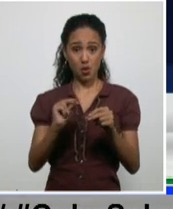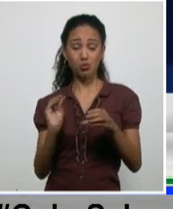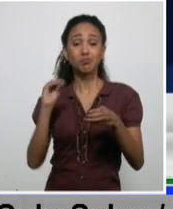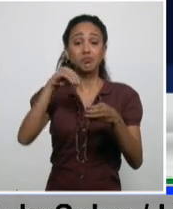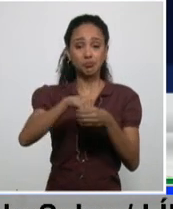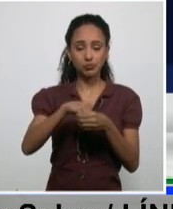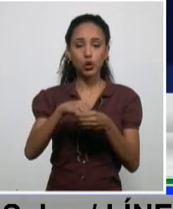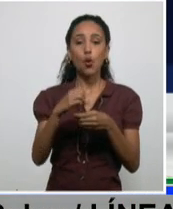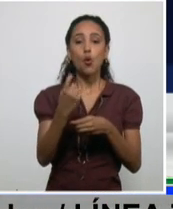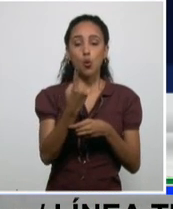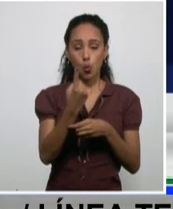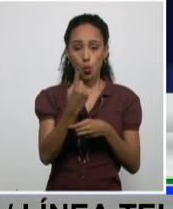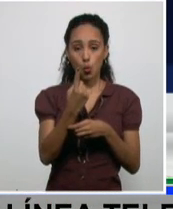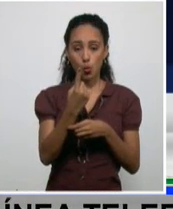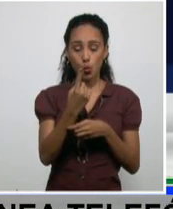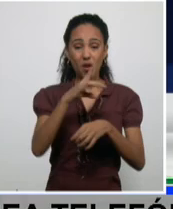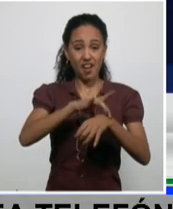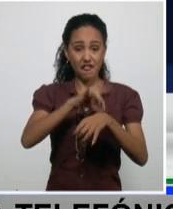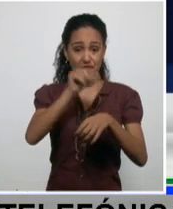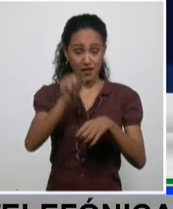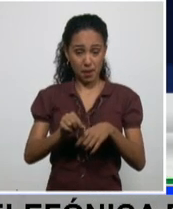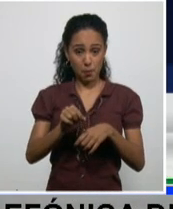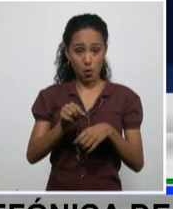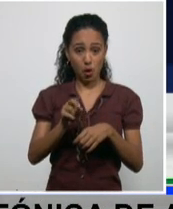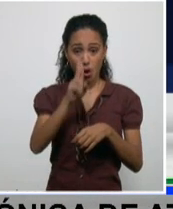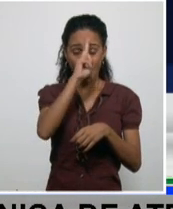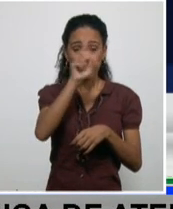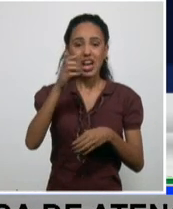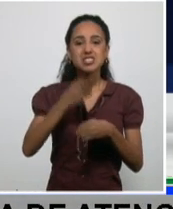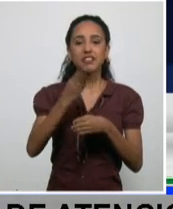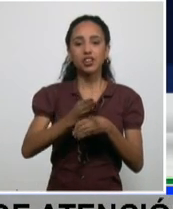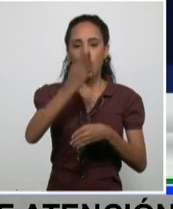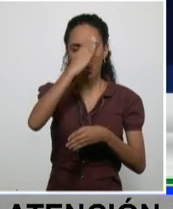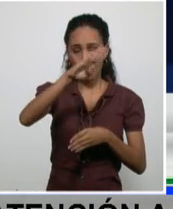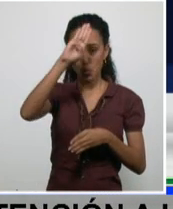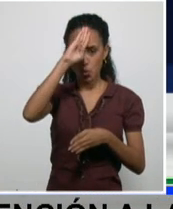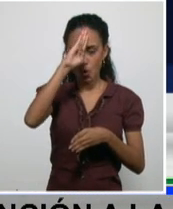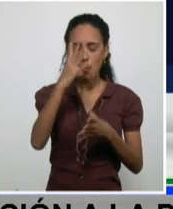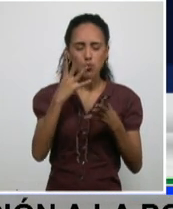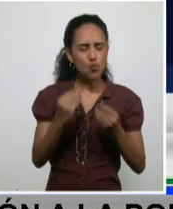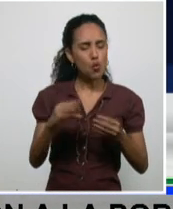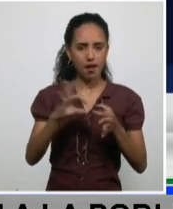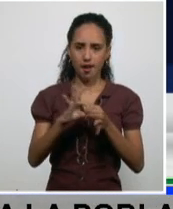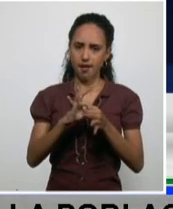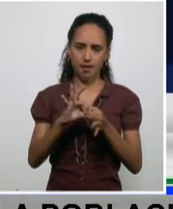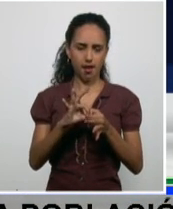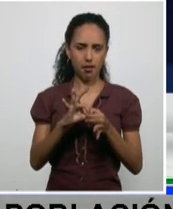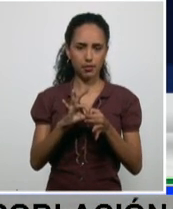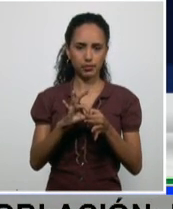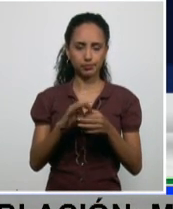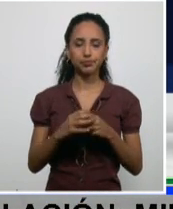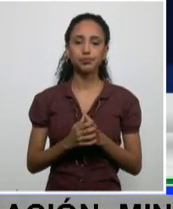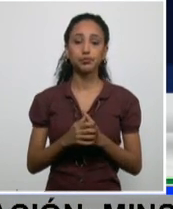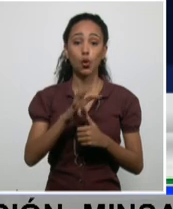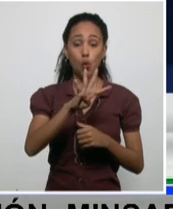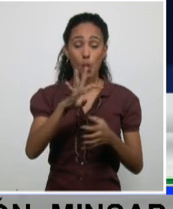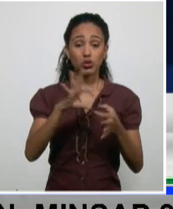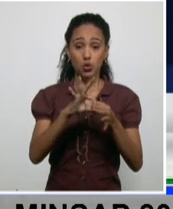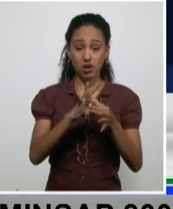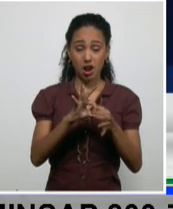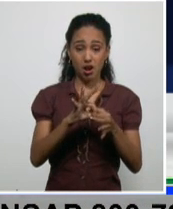a este hospital de Santiago de Cuba con el estado de crítico. Los 4 graves, hay uno en el Hospital